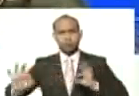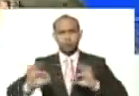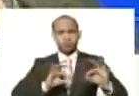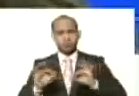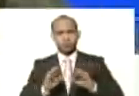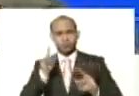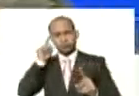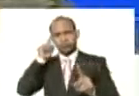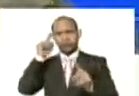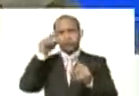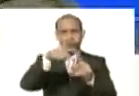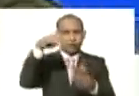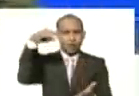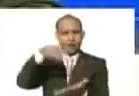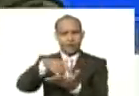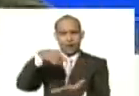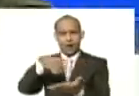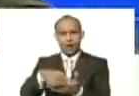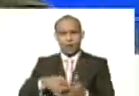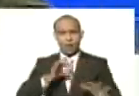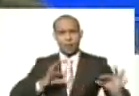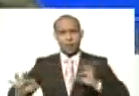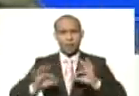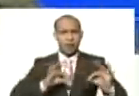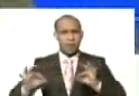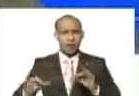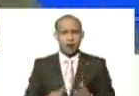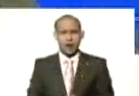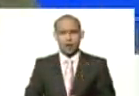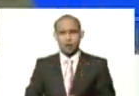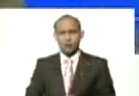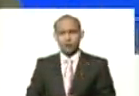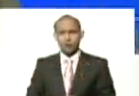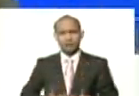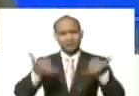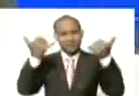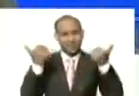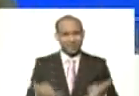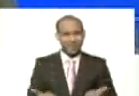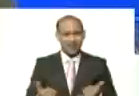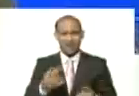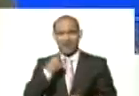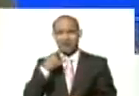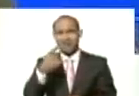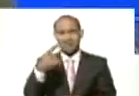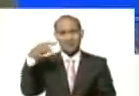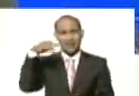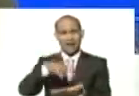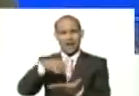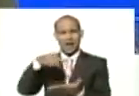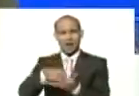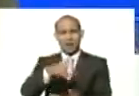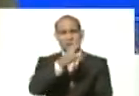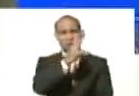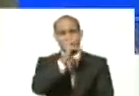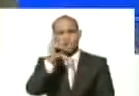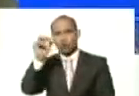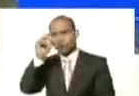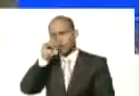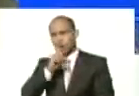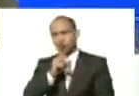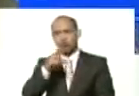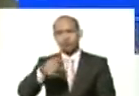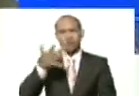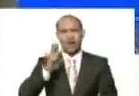Carabobo. Preparados, pues, para desde ya decirle a Carabobo a 200 años, aquí está